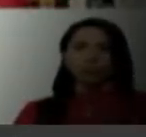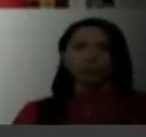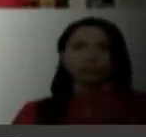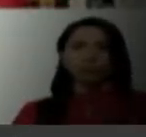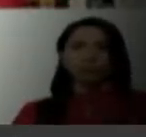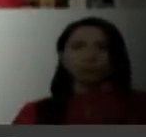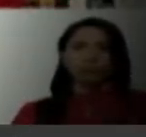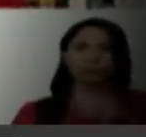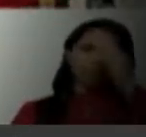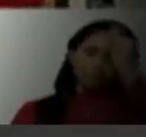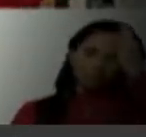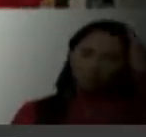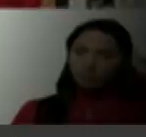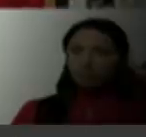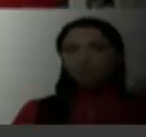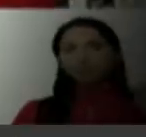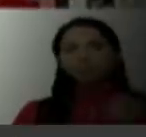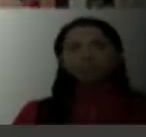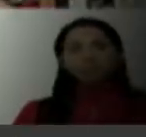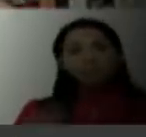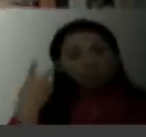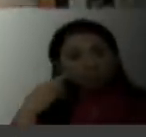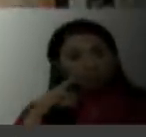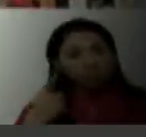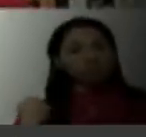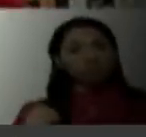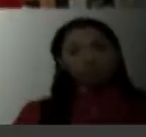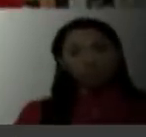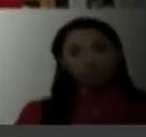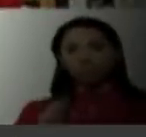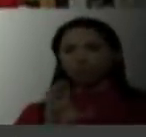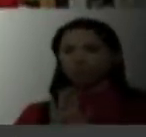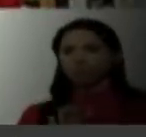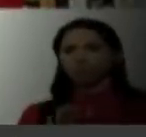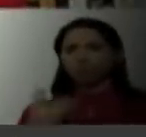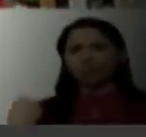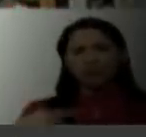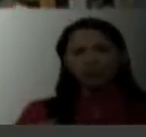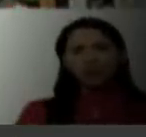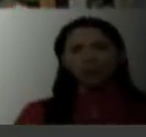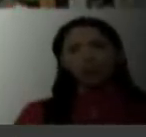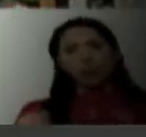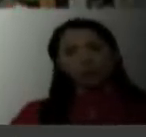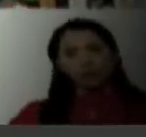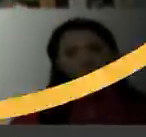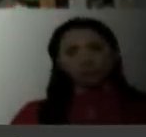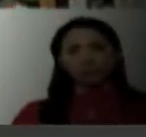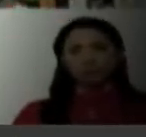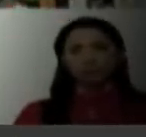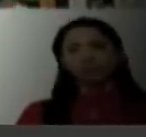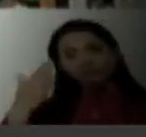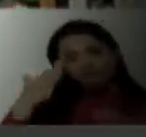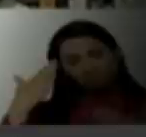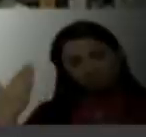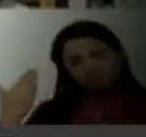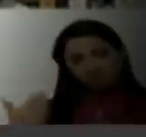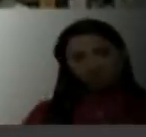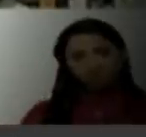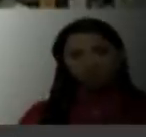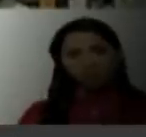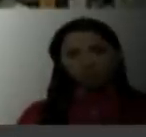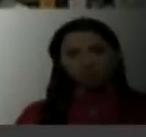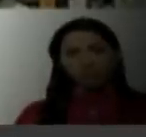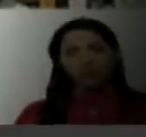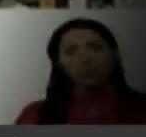su saludo a todos los trabajadores, destacando que la Ley Orgánica del Trabajo, los trabajadores y las trabajadoras de Venezuela es la ley